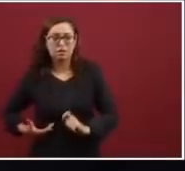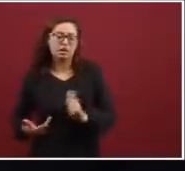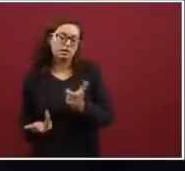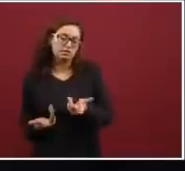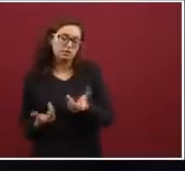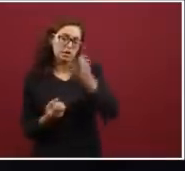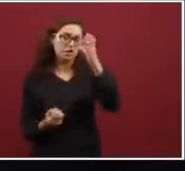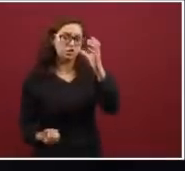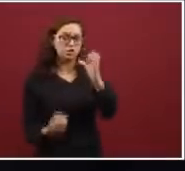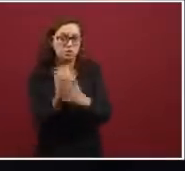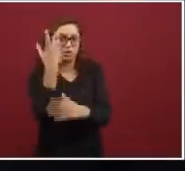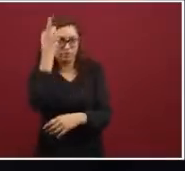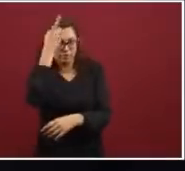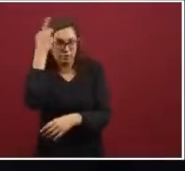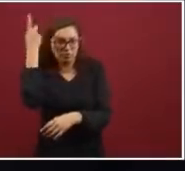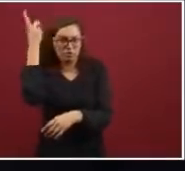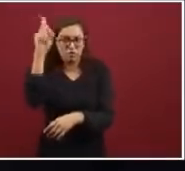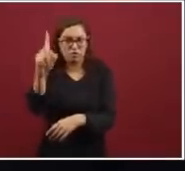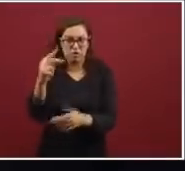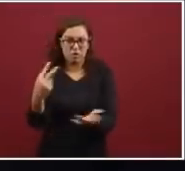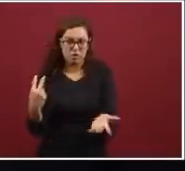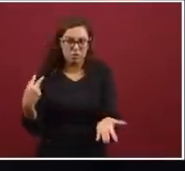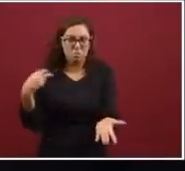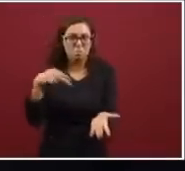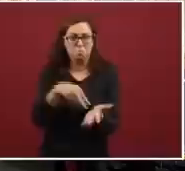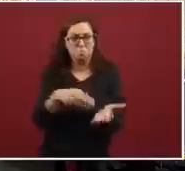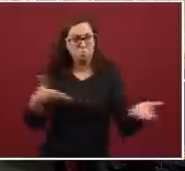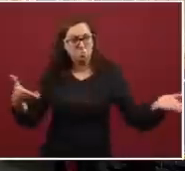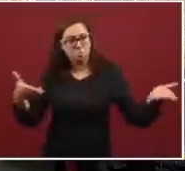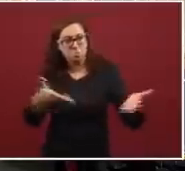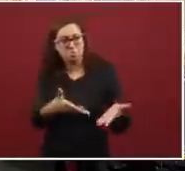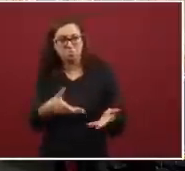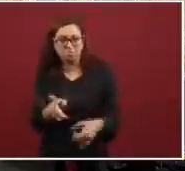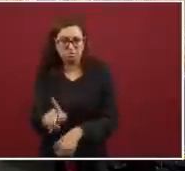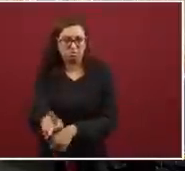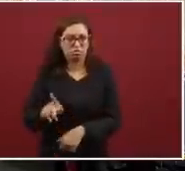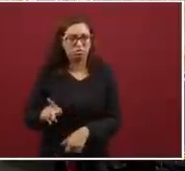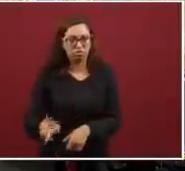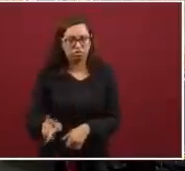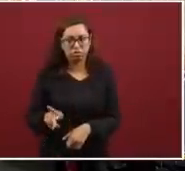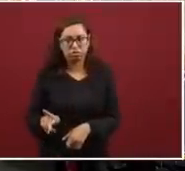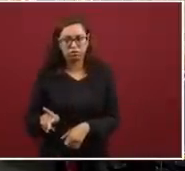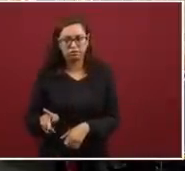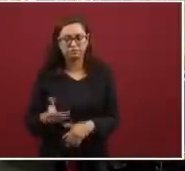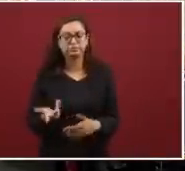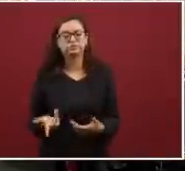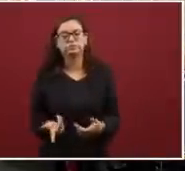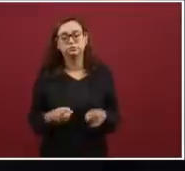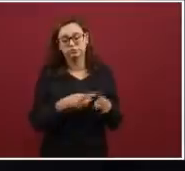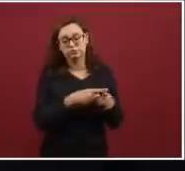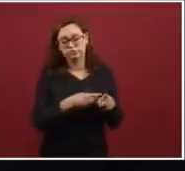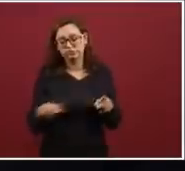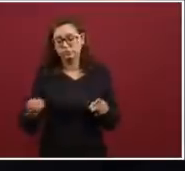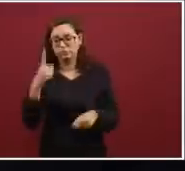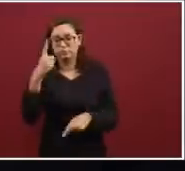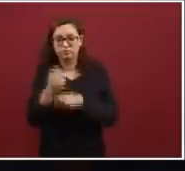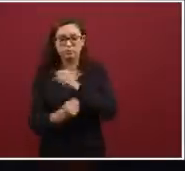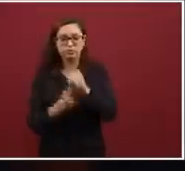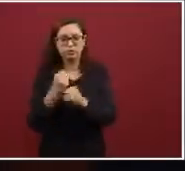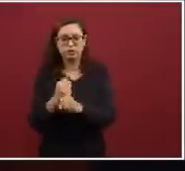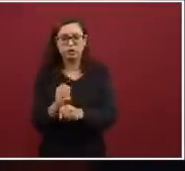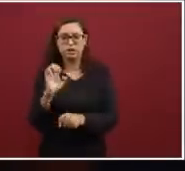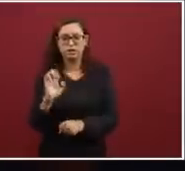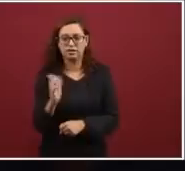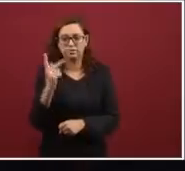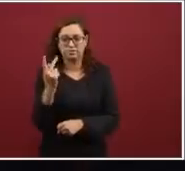nuevo dueño del periódico. Y sorprendentemente, el primer año, Enrique Peña Nieto lo